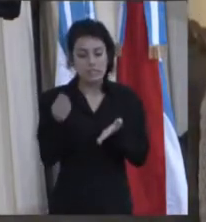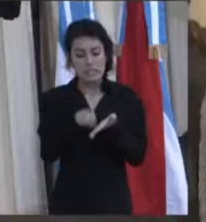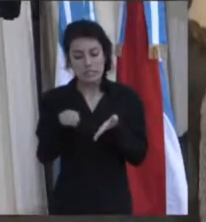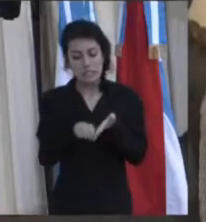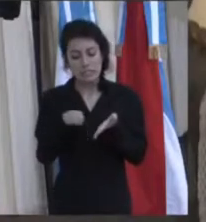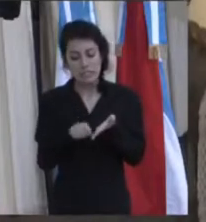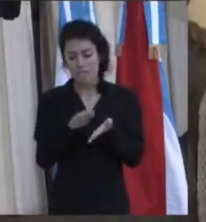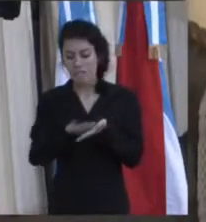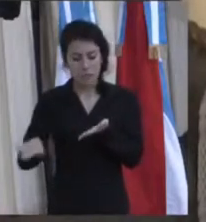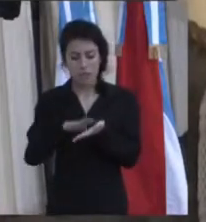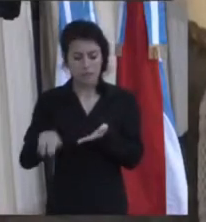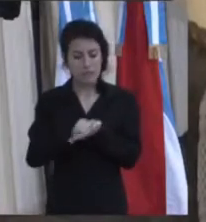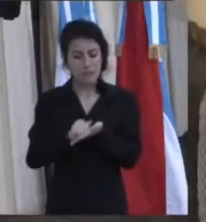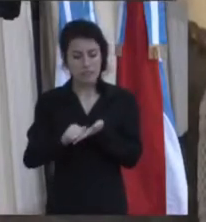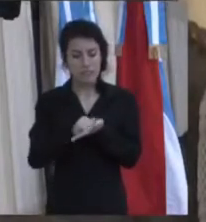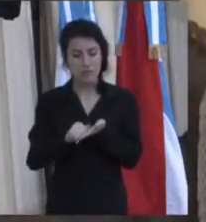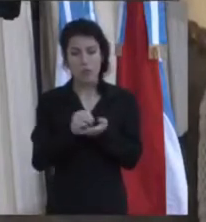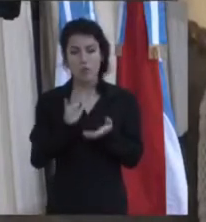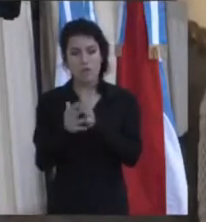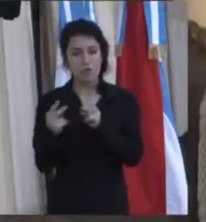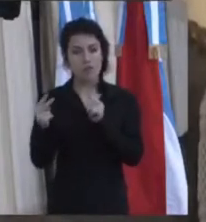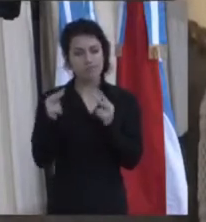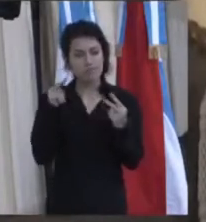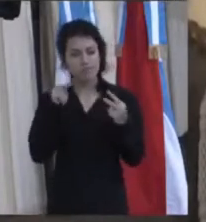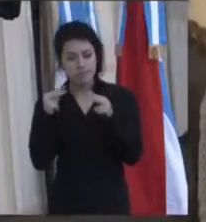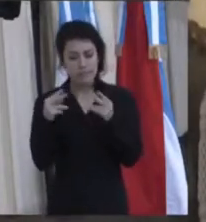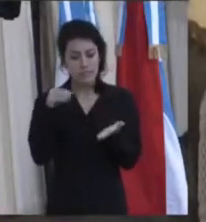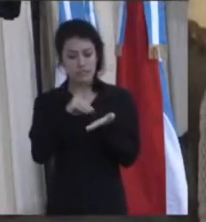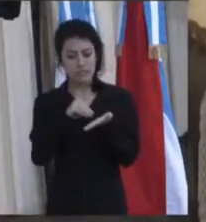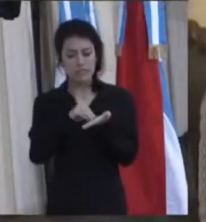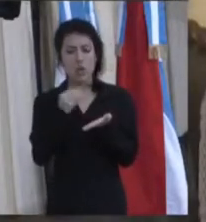tipos de posiciones o formas de entrar al tema.